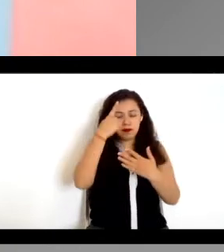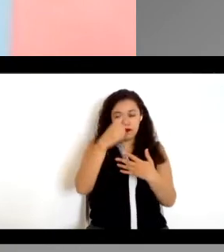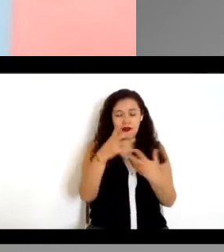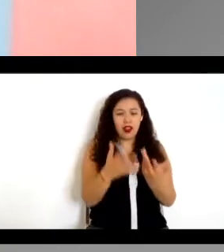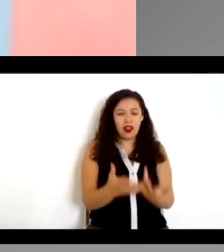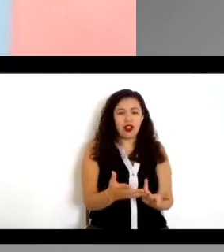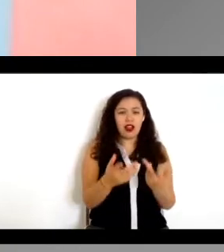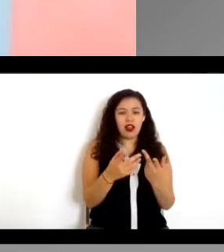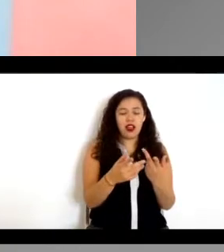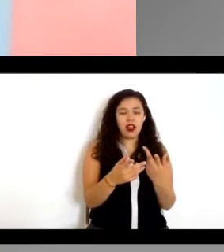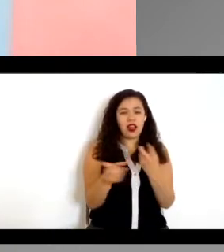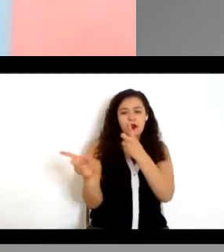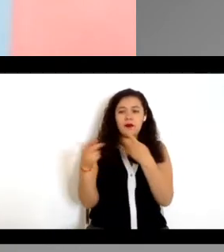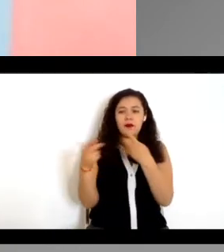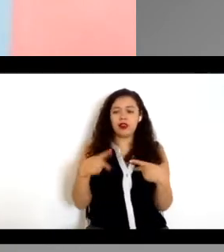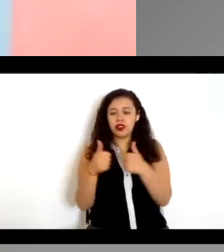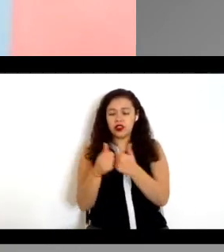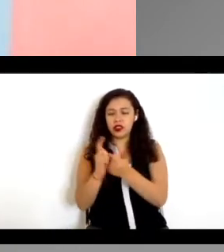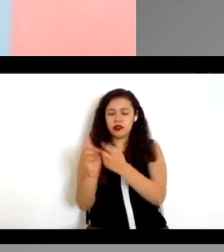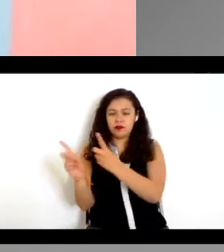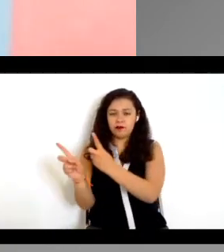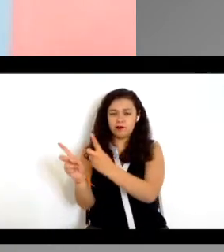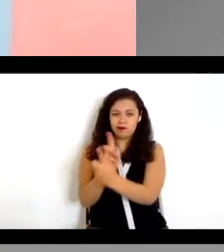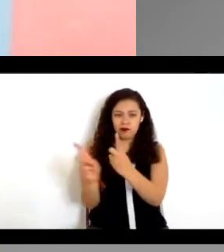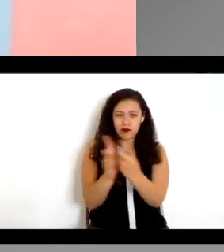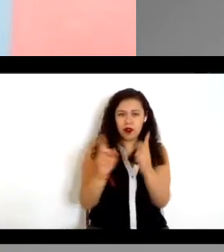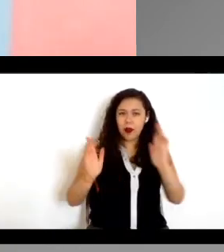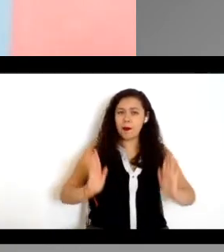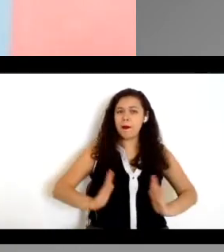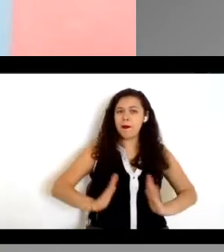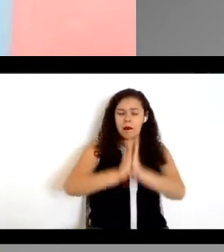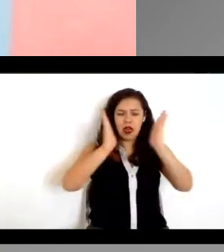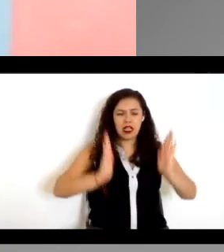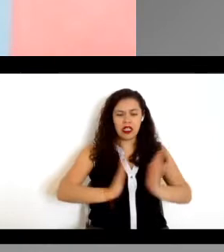las personas con discapacidad participen en estos diversos